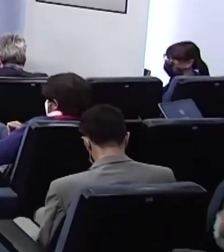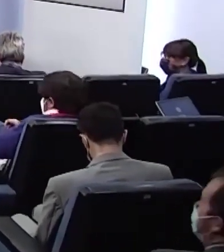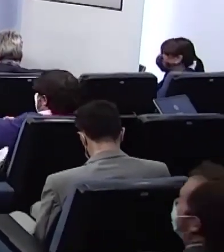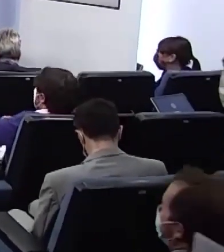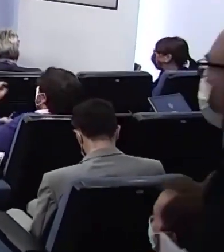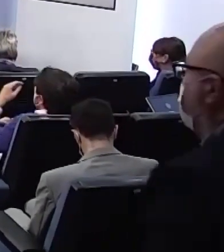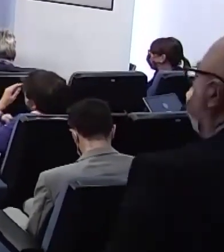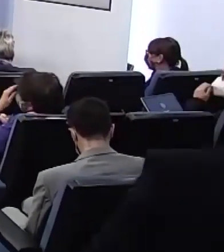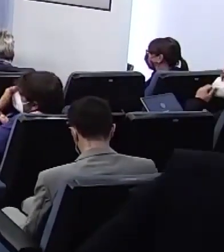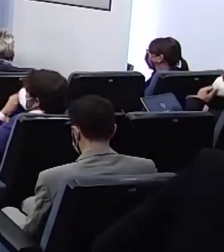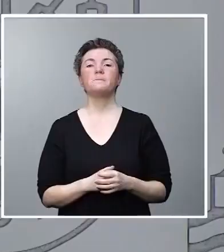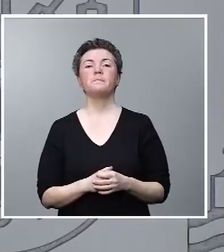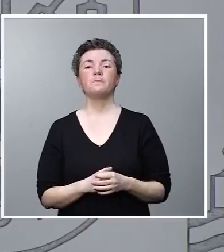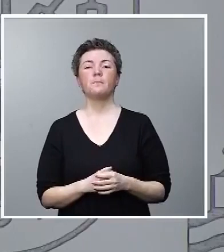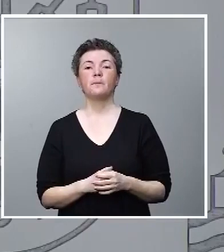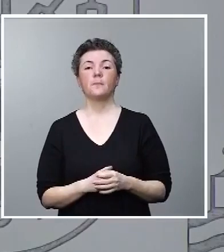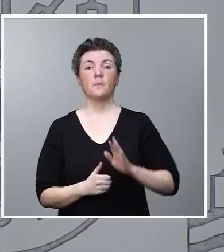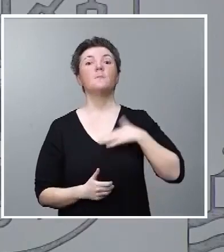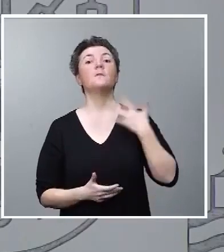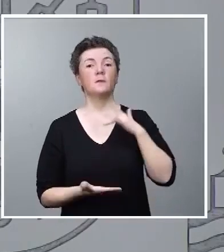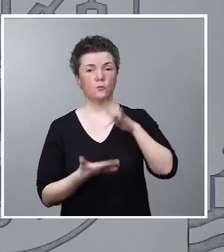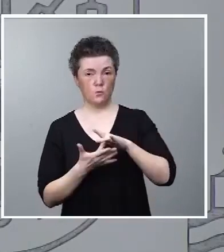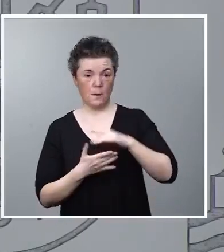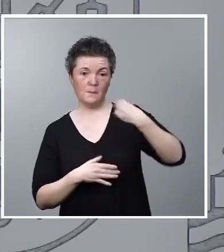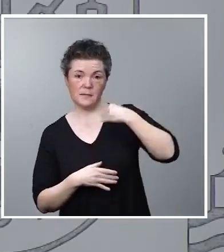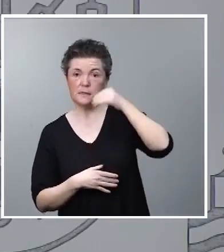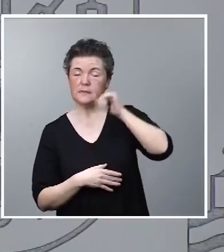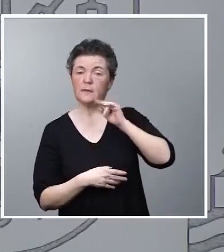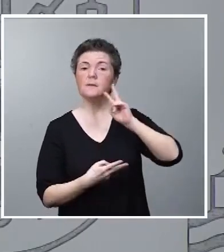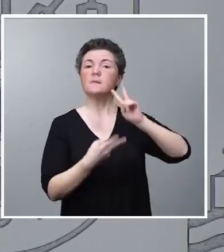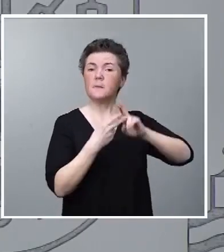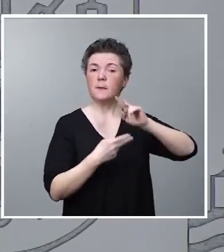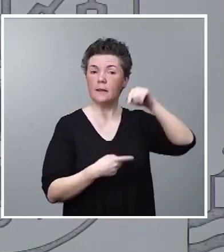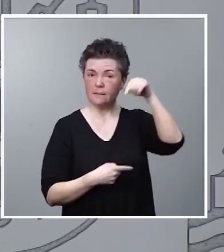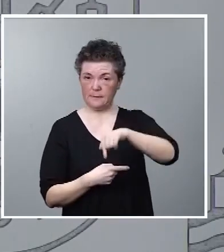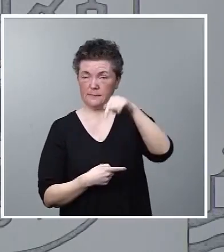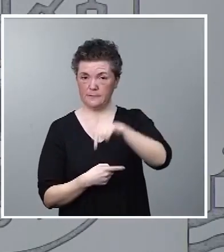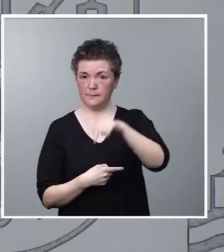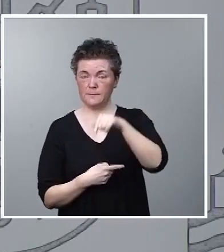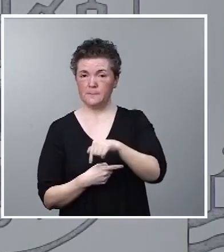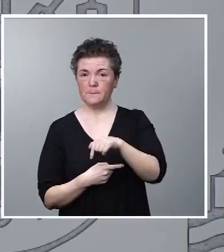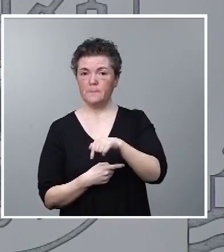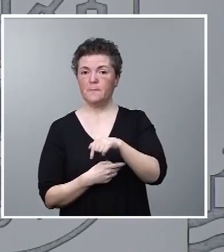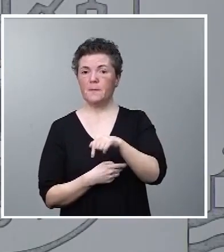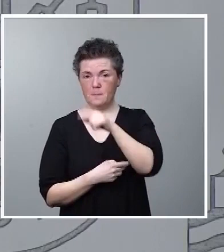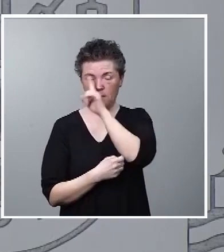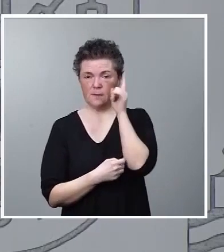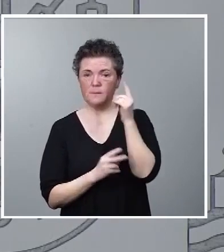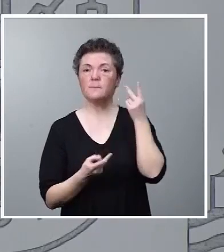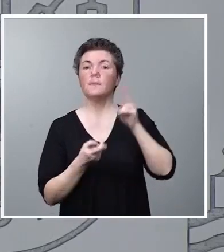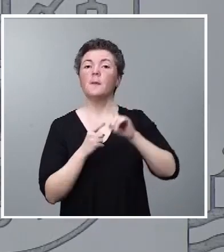Concretamente, en el día de mañana, el presidente se verá aquí en Madrid con el primer ministro